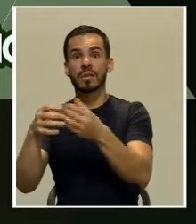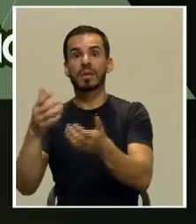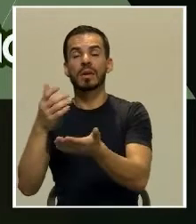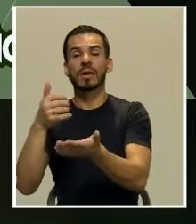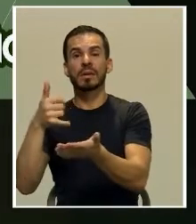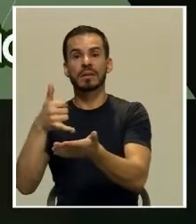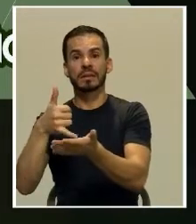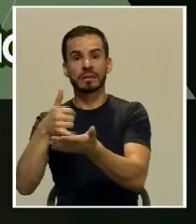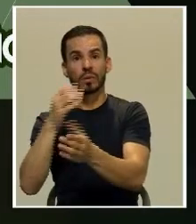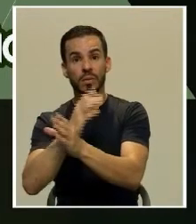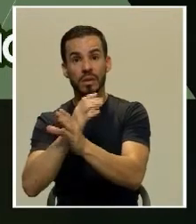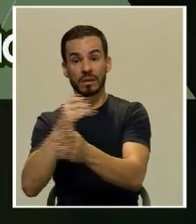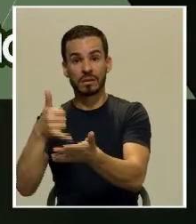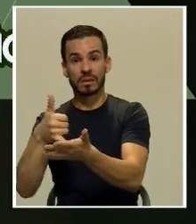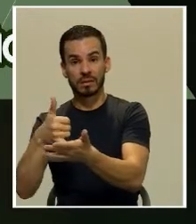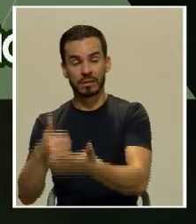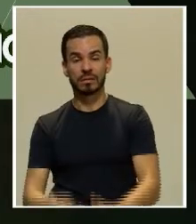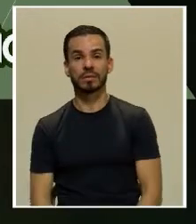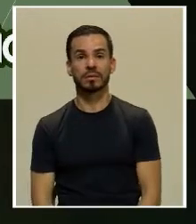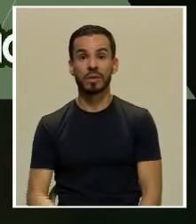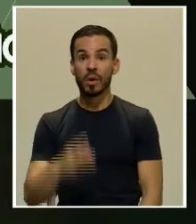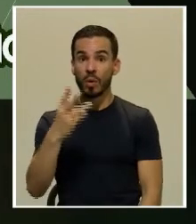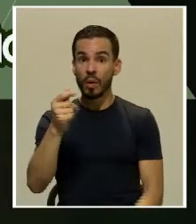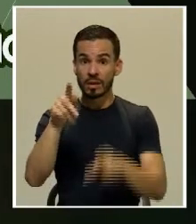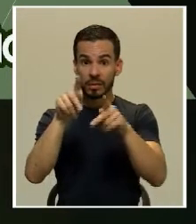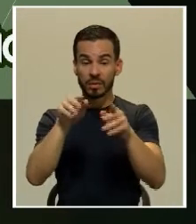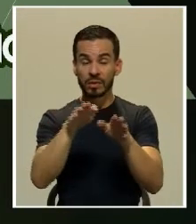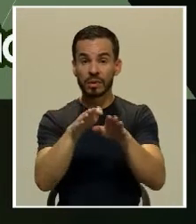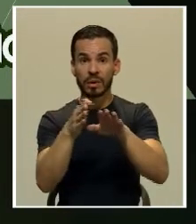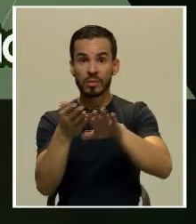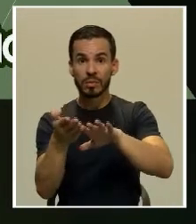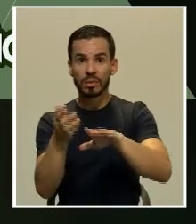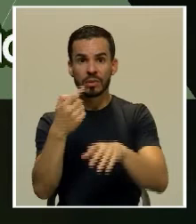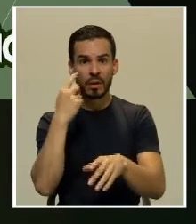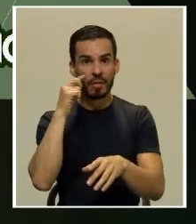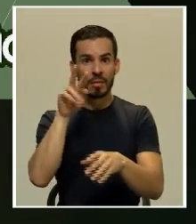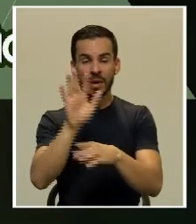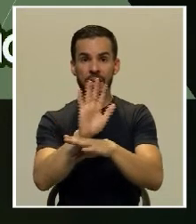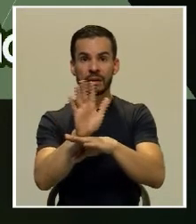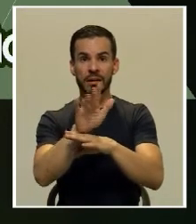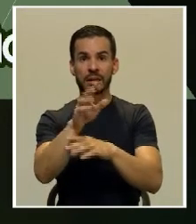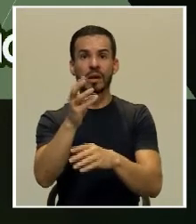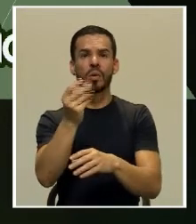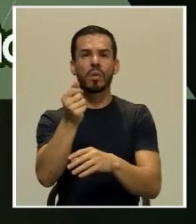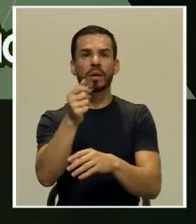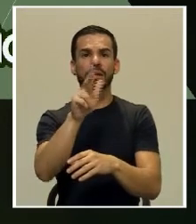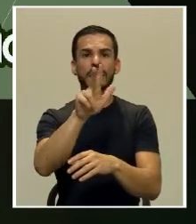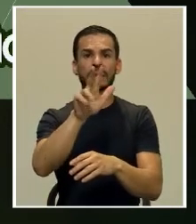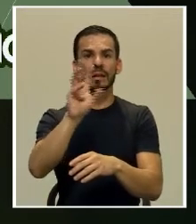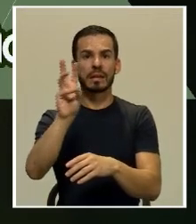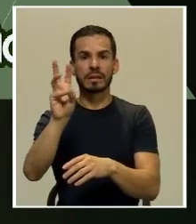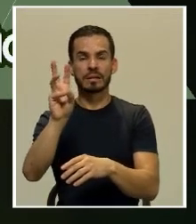cuidados intensivos. La cantidad de personas fallecidas, usted ve en pantalla la cifra de